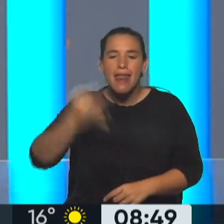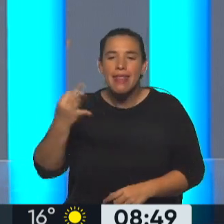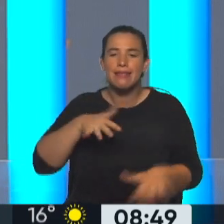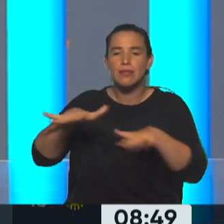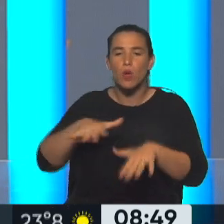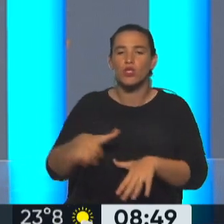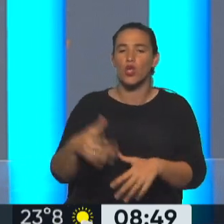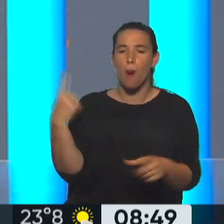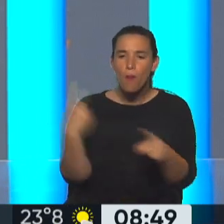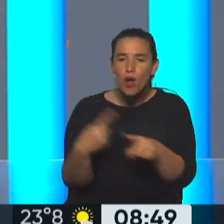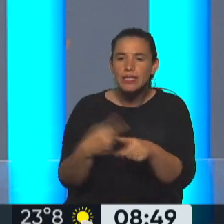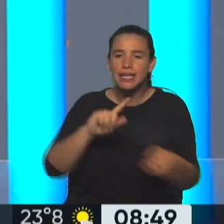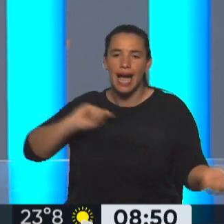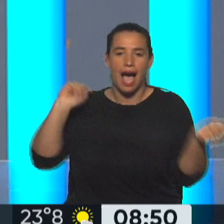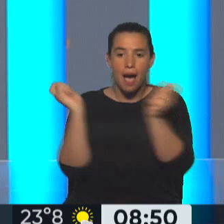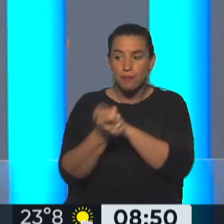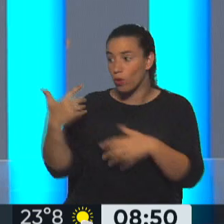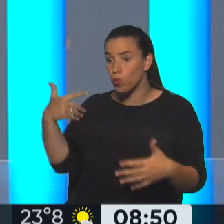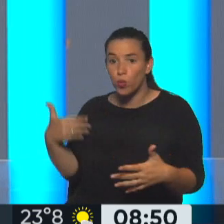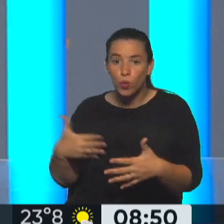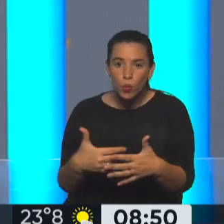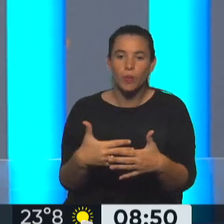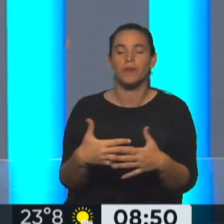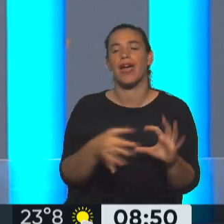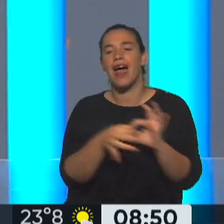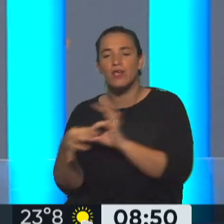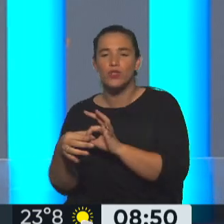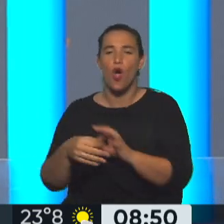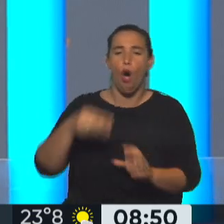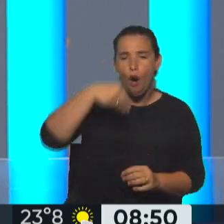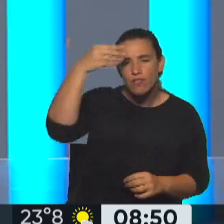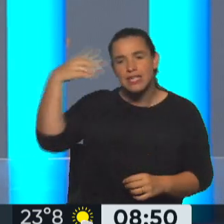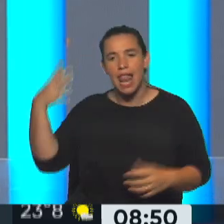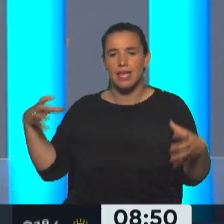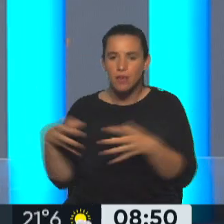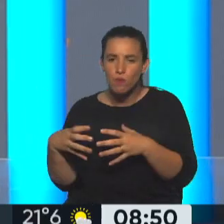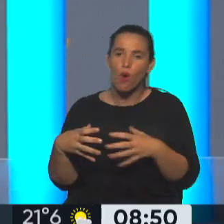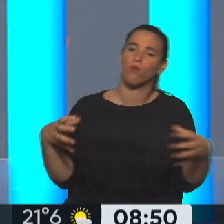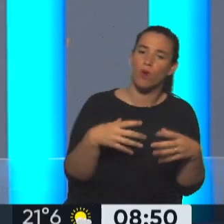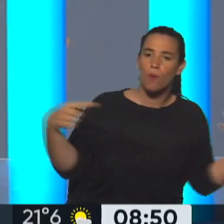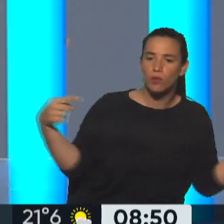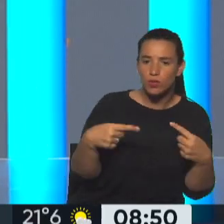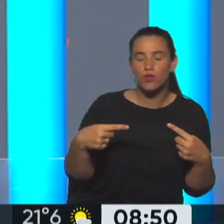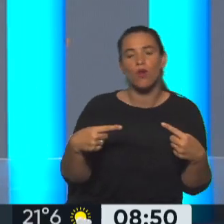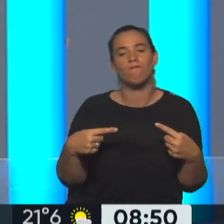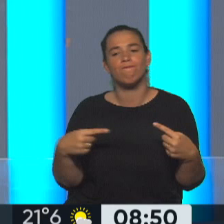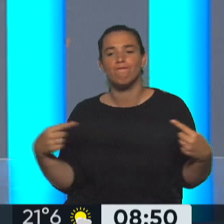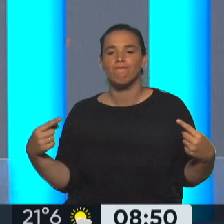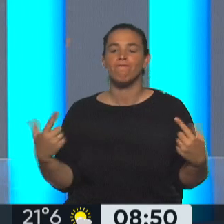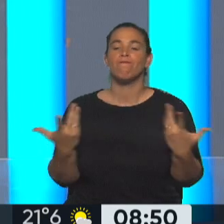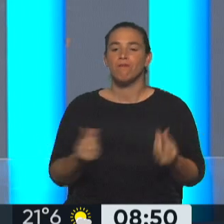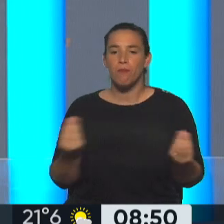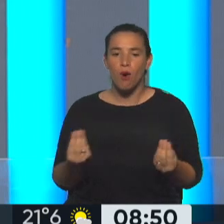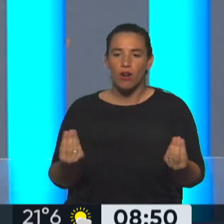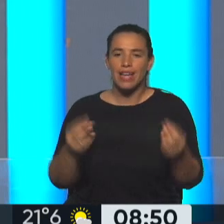desde diciembre a la fecha en torno a esa relación entre el oficialismo y la oposición, enturbiado porque, bueno, principalmente